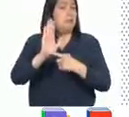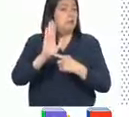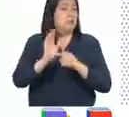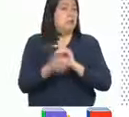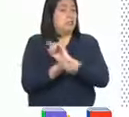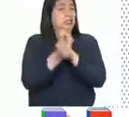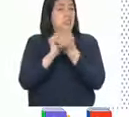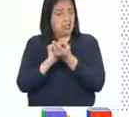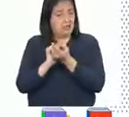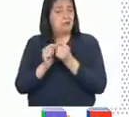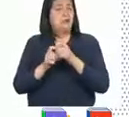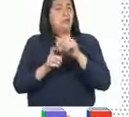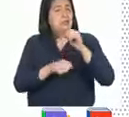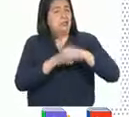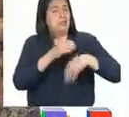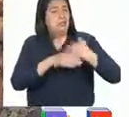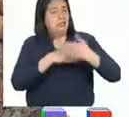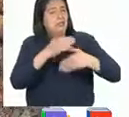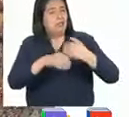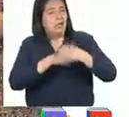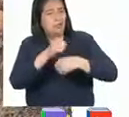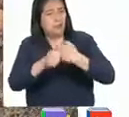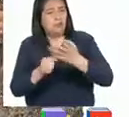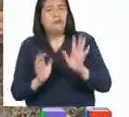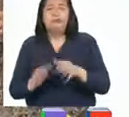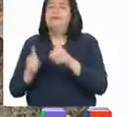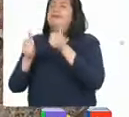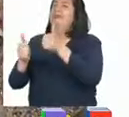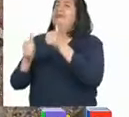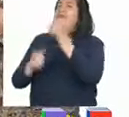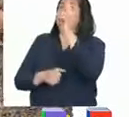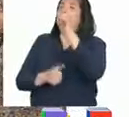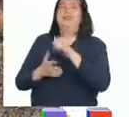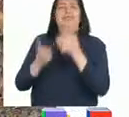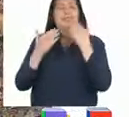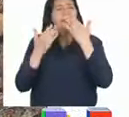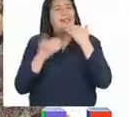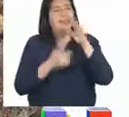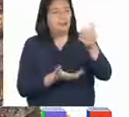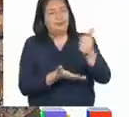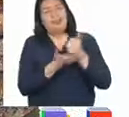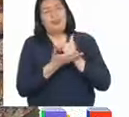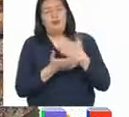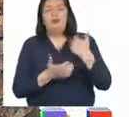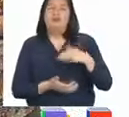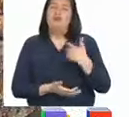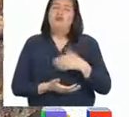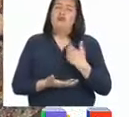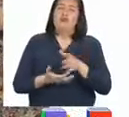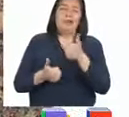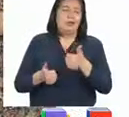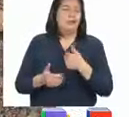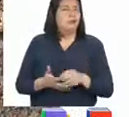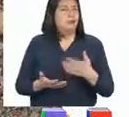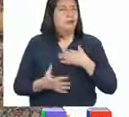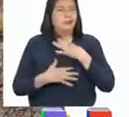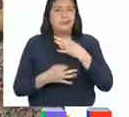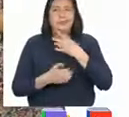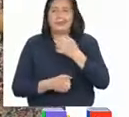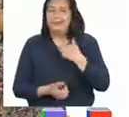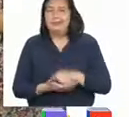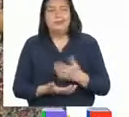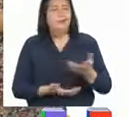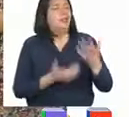el cambio a través del tiempo. Excelente, profesor. Muchas gracias por su ayuda. Ha sido una actividad súper útil e